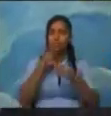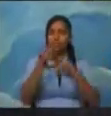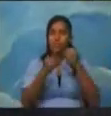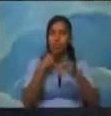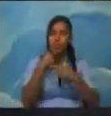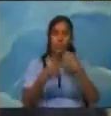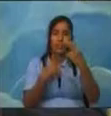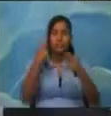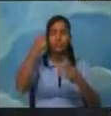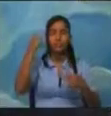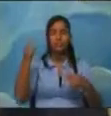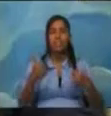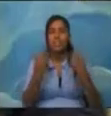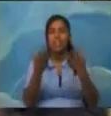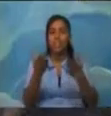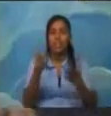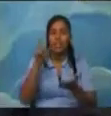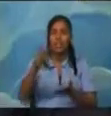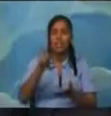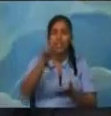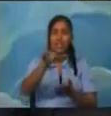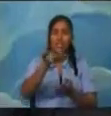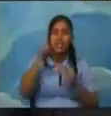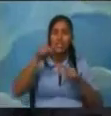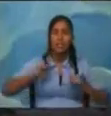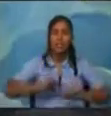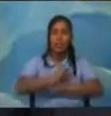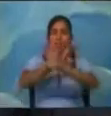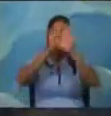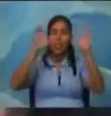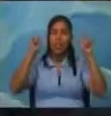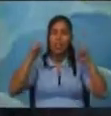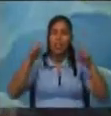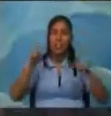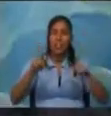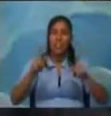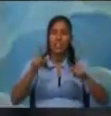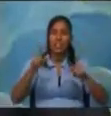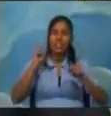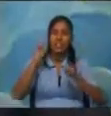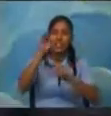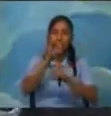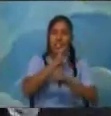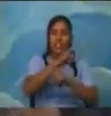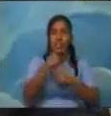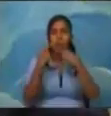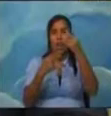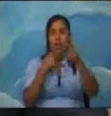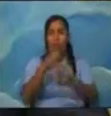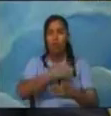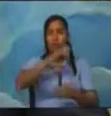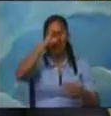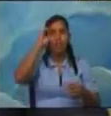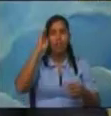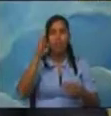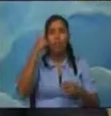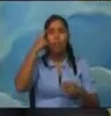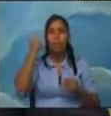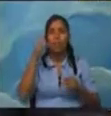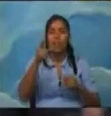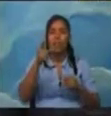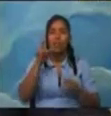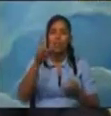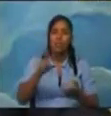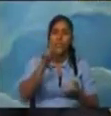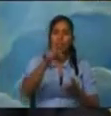Para darle la enseñanza. Y en esta mañana, desde acá está saliendo la voz de Dios para darte una enseñanza.